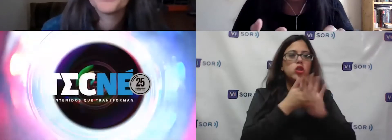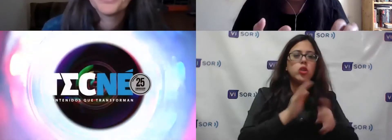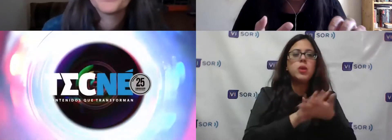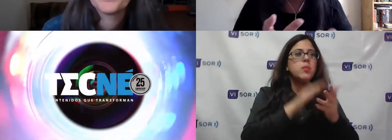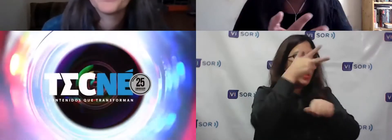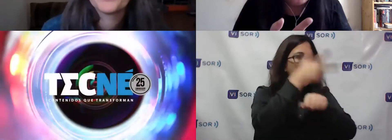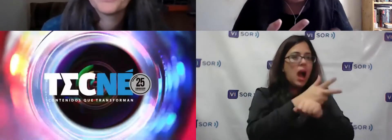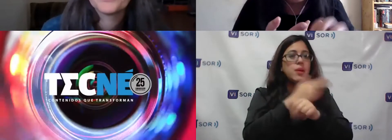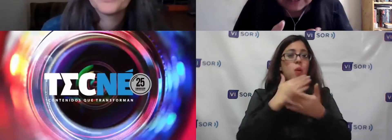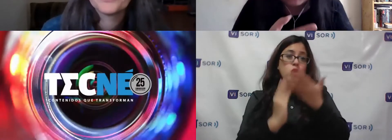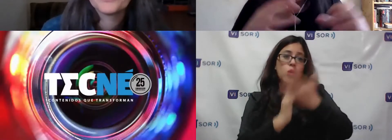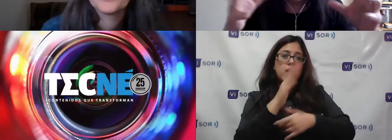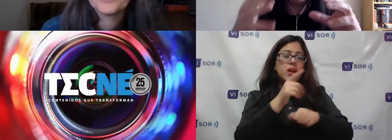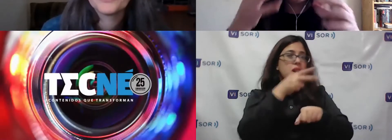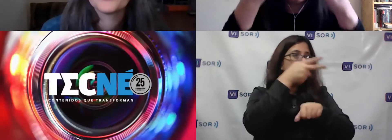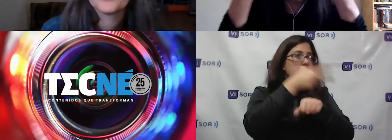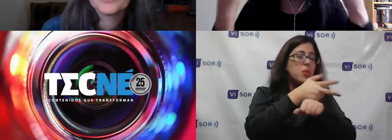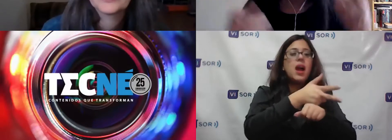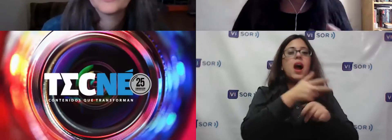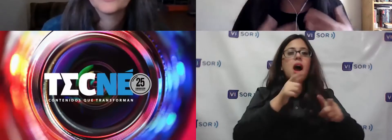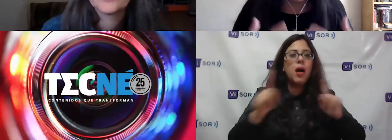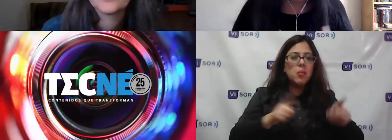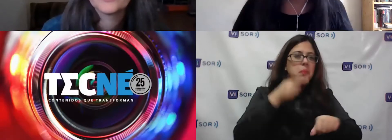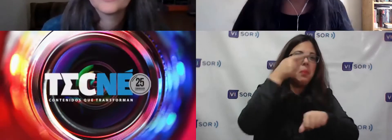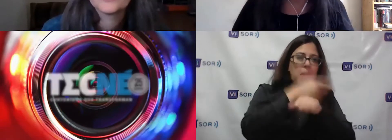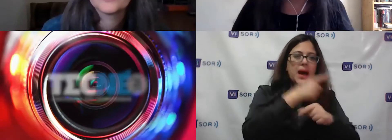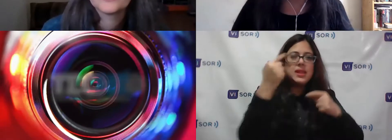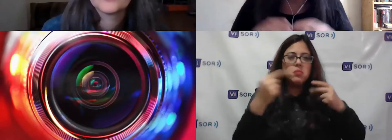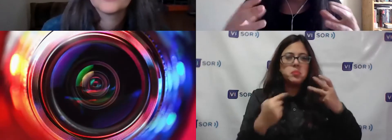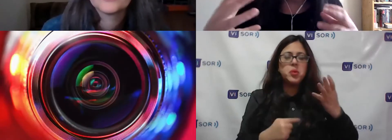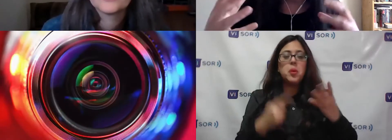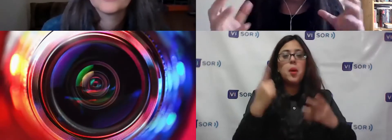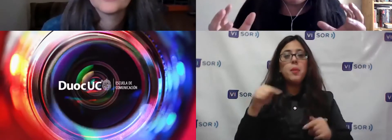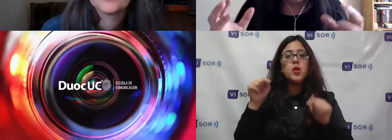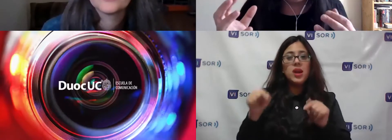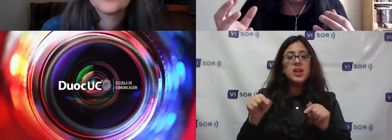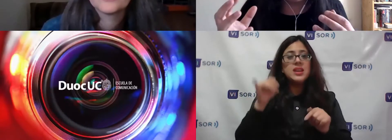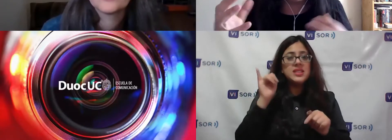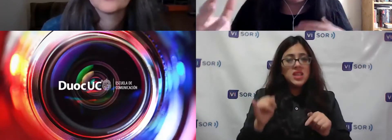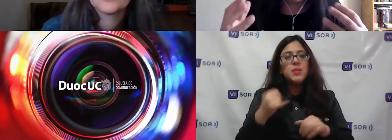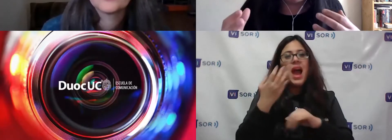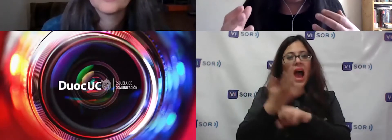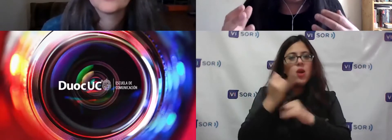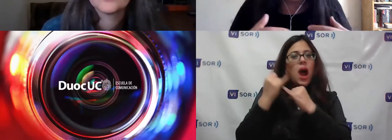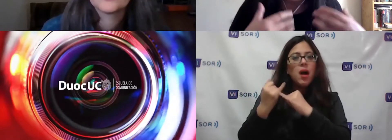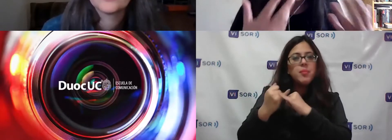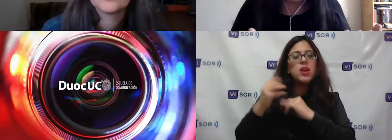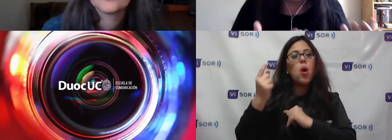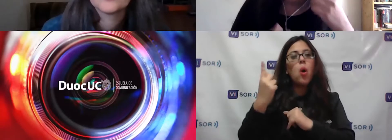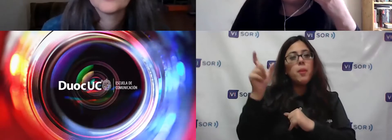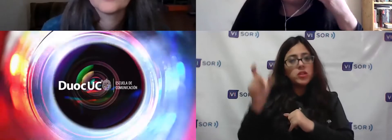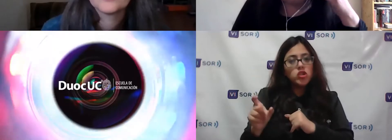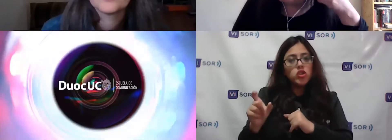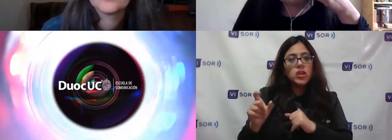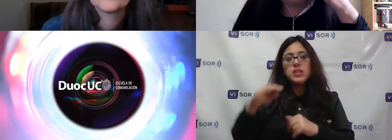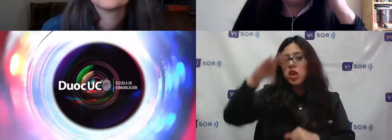cuando no está empezando no produce dirige todo el conjunto también pero yo creo que siempre uno tiene un amigo no una persona que repente confía en su visión